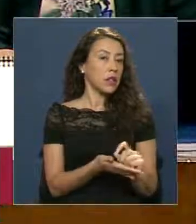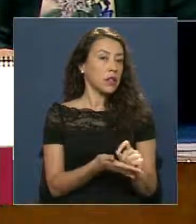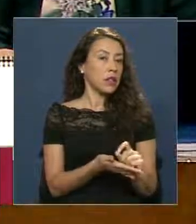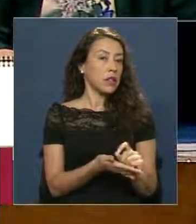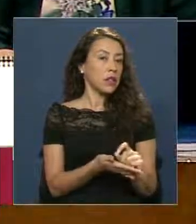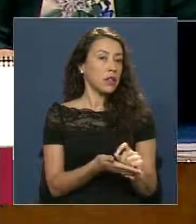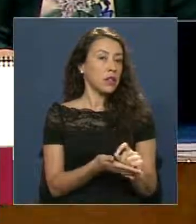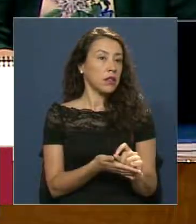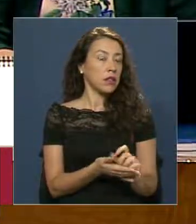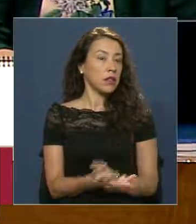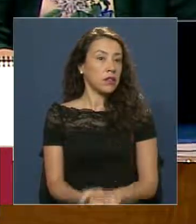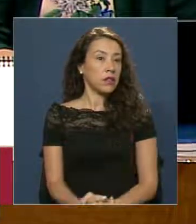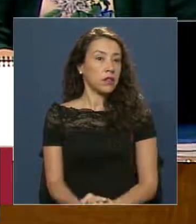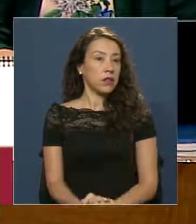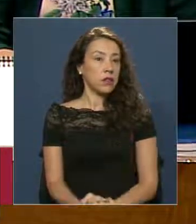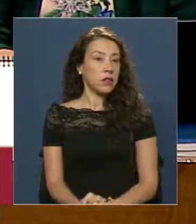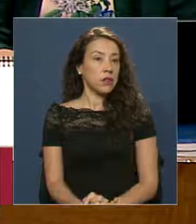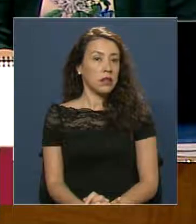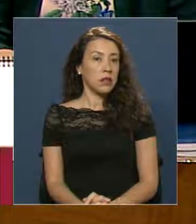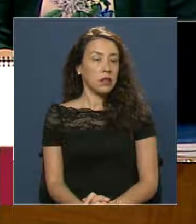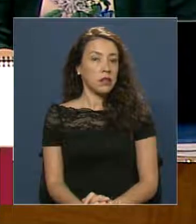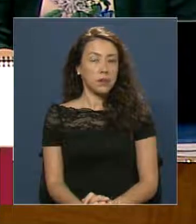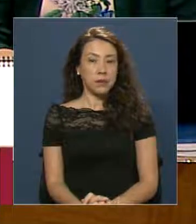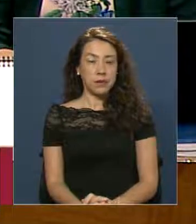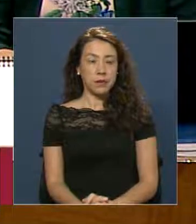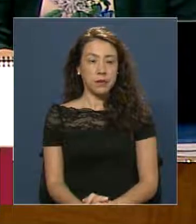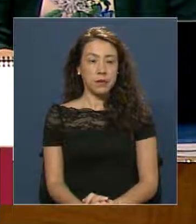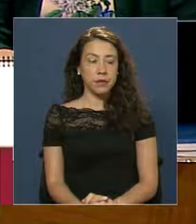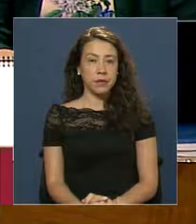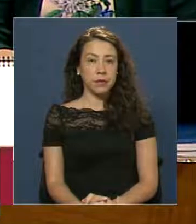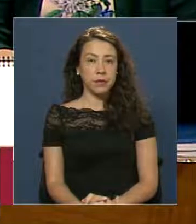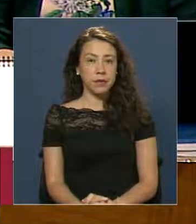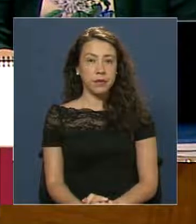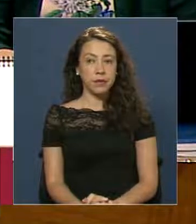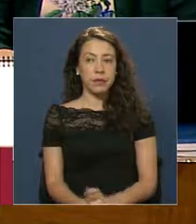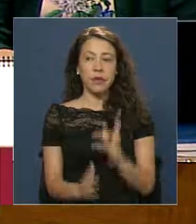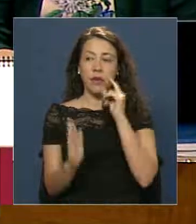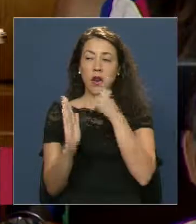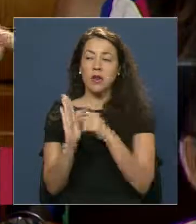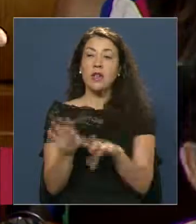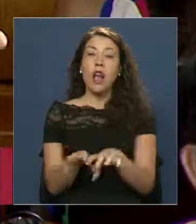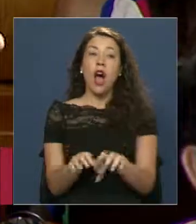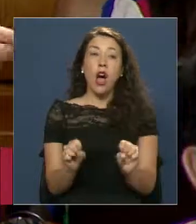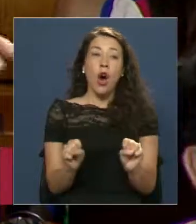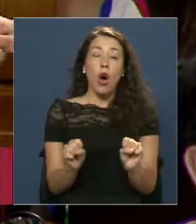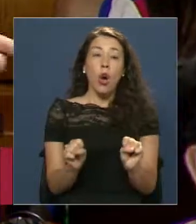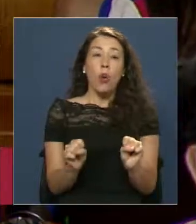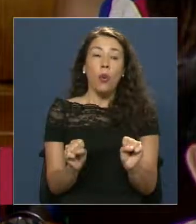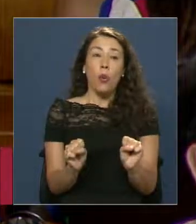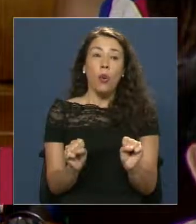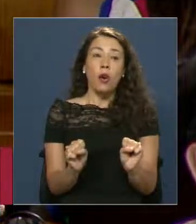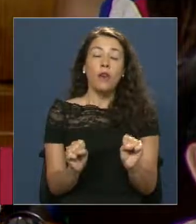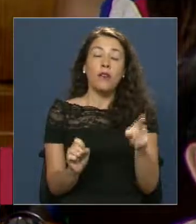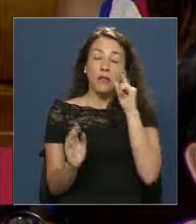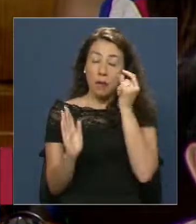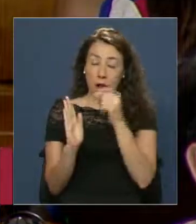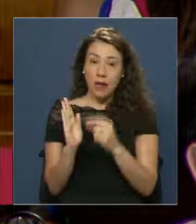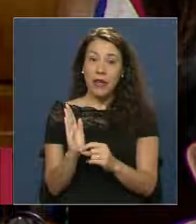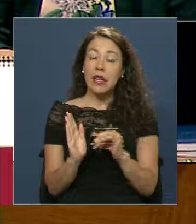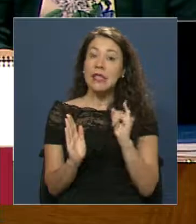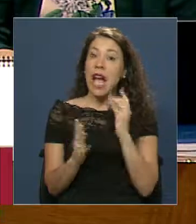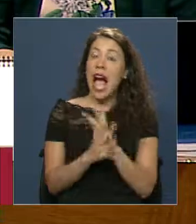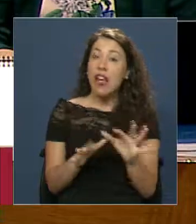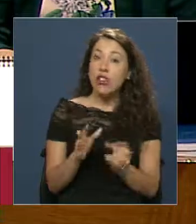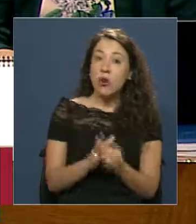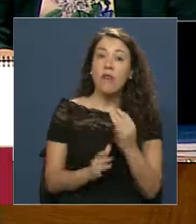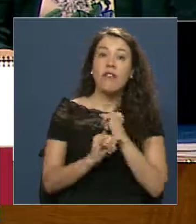tengo que apoyarme en ello, en la memoria es frágil. Ya, pero que lo revisen y si hay acuerdo para lo vamos a revisar. Si hay novedad,